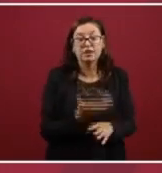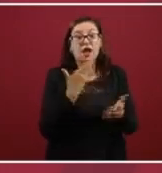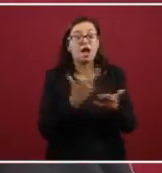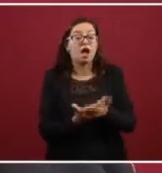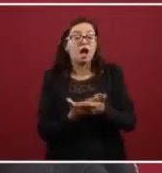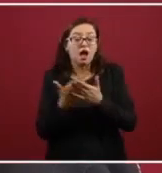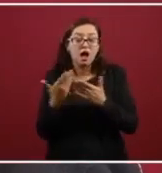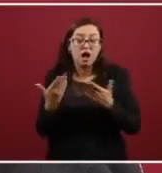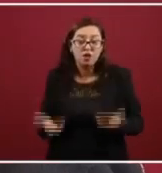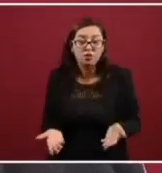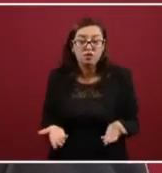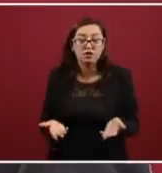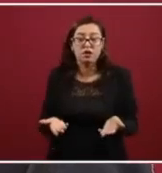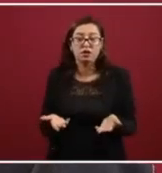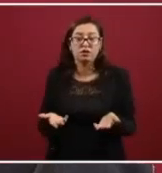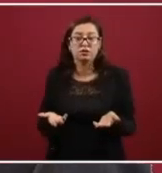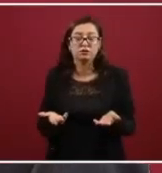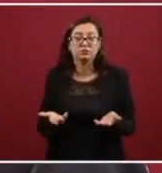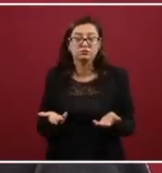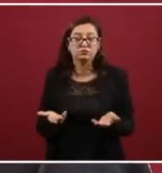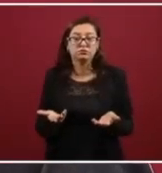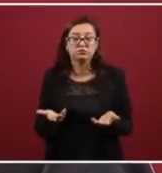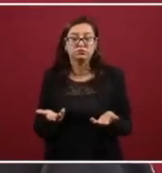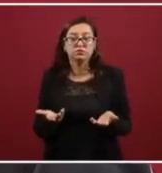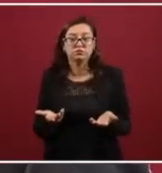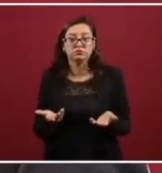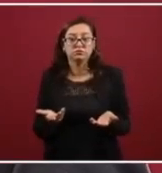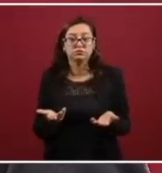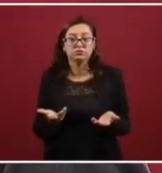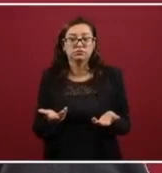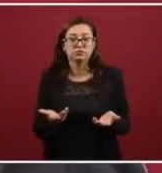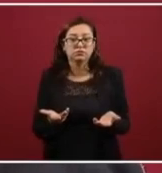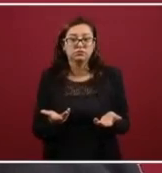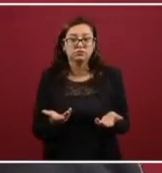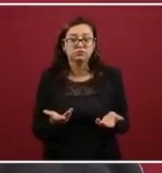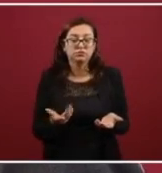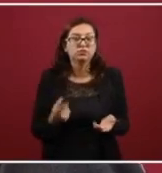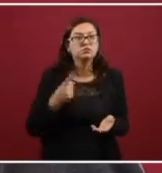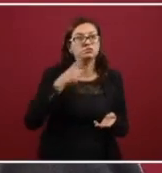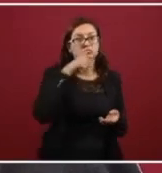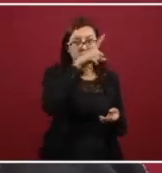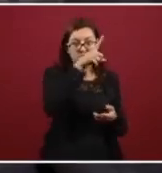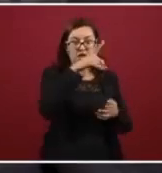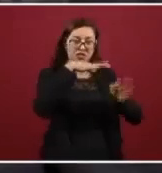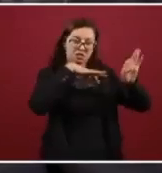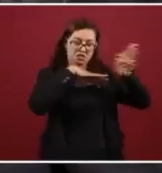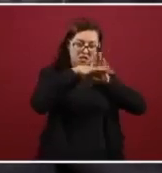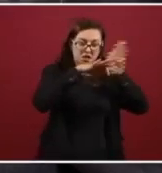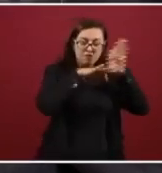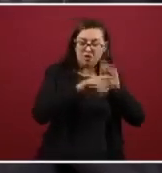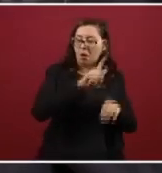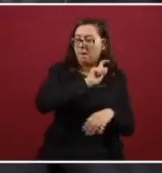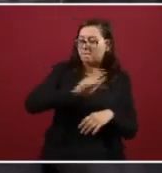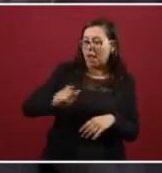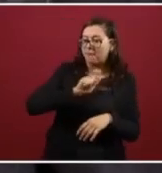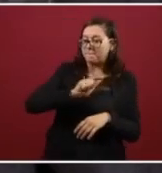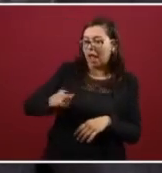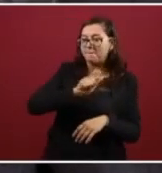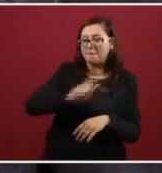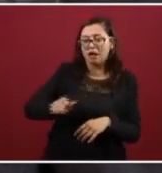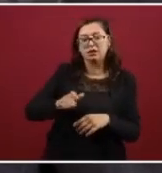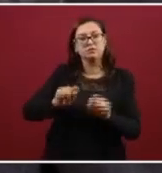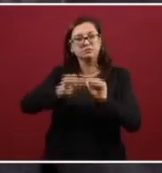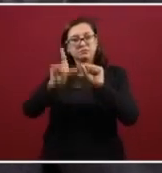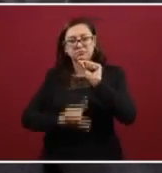Ante la posibilidad de una deportación masiva de migrantes mexicanos desde Estados Unidos, el presidente de México, Andrés Manuel López